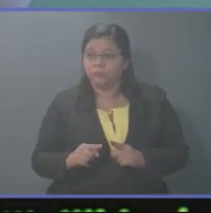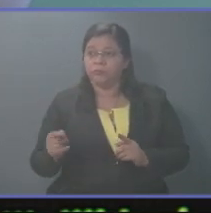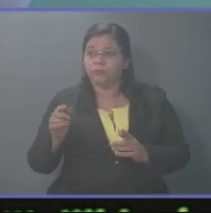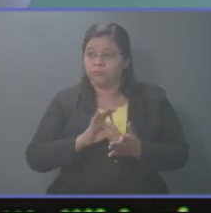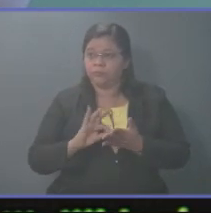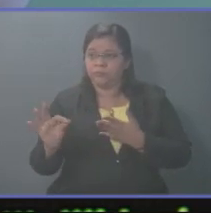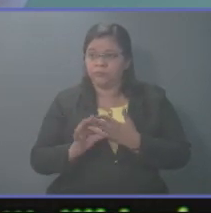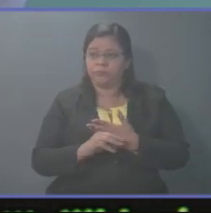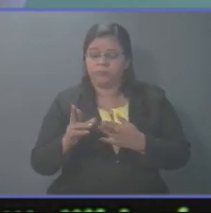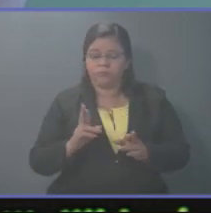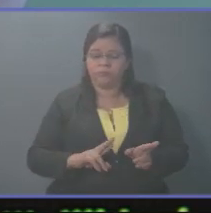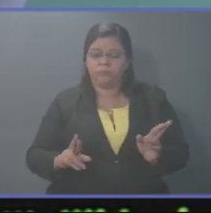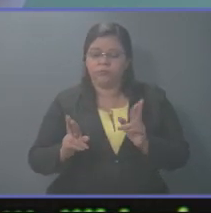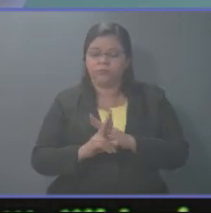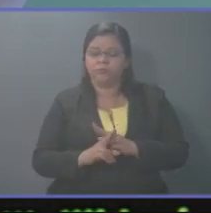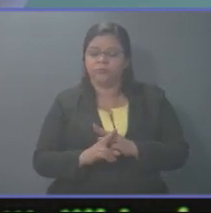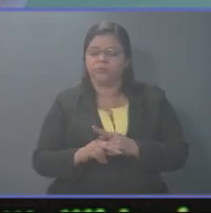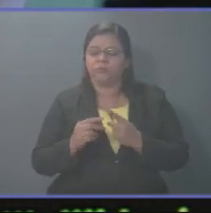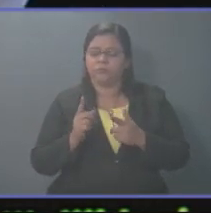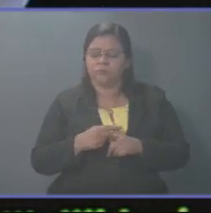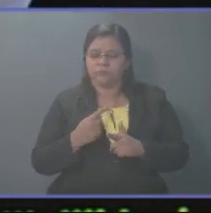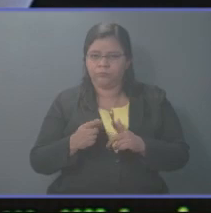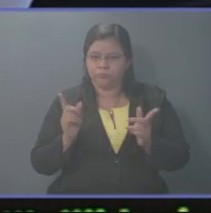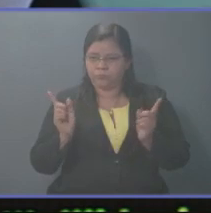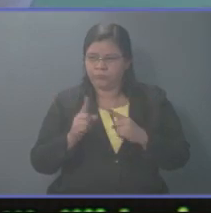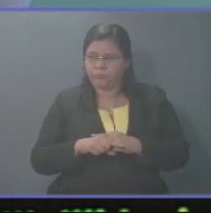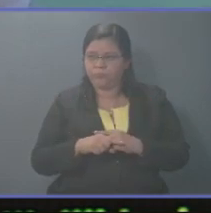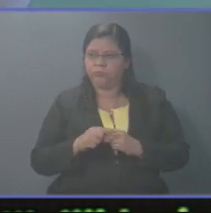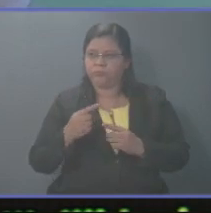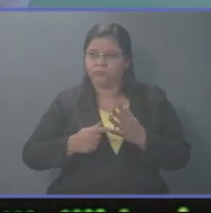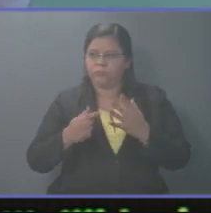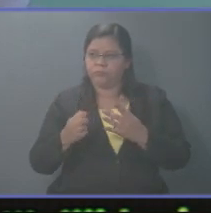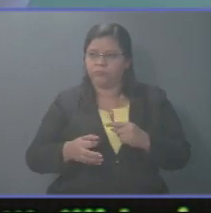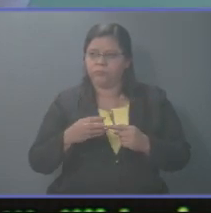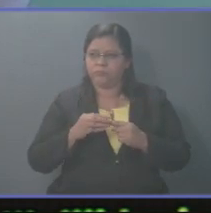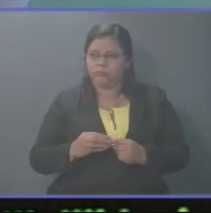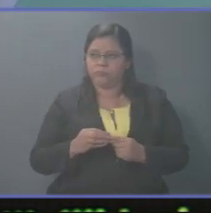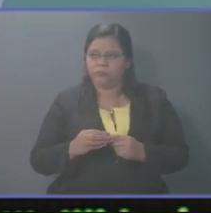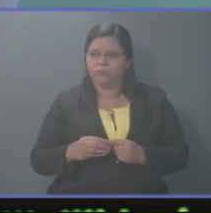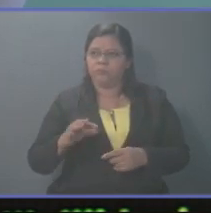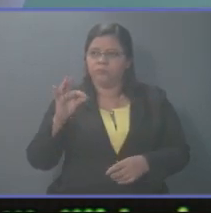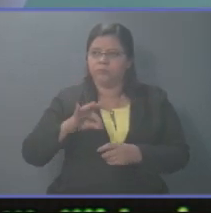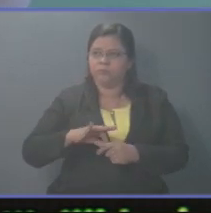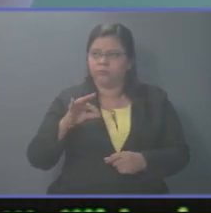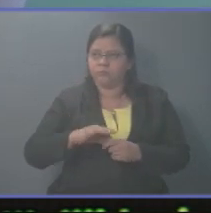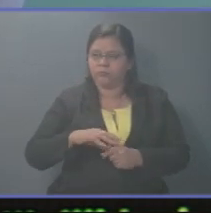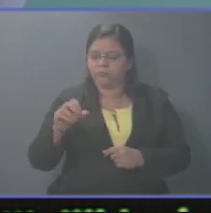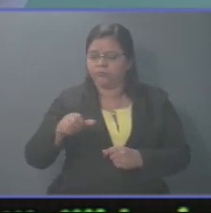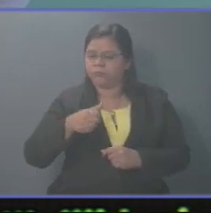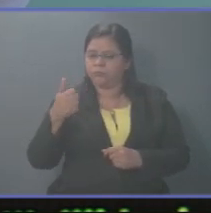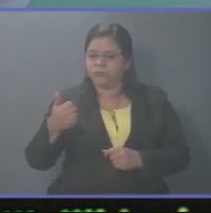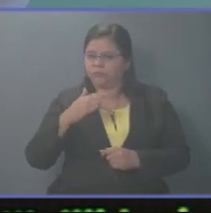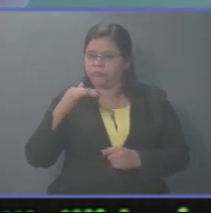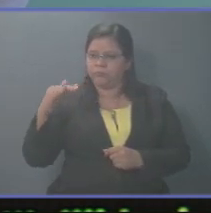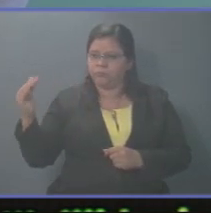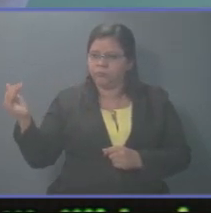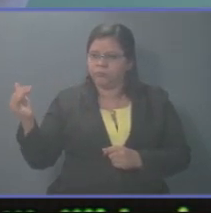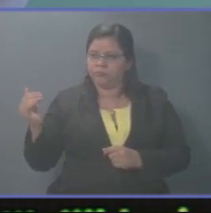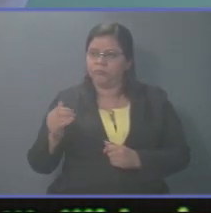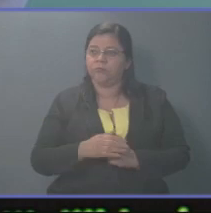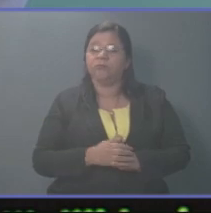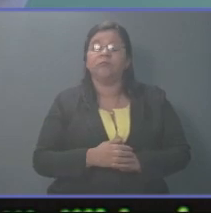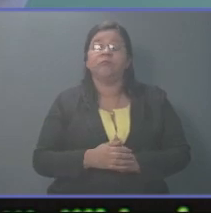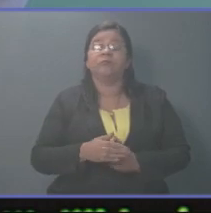proyecto de reforma pasaría a denominarse Ley Especial para el Ejercicio del Voto desde el Exterior. El presidente